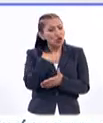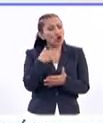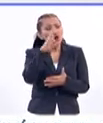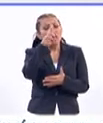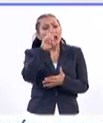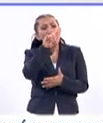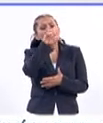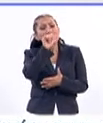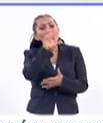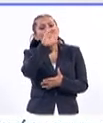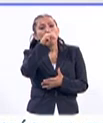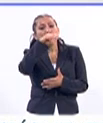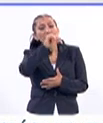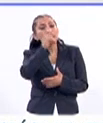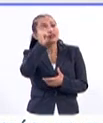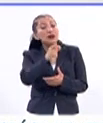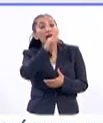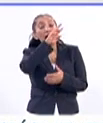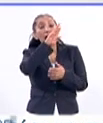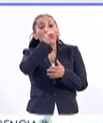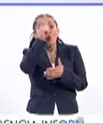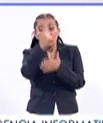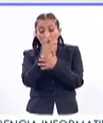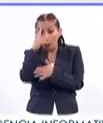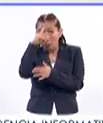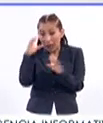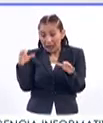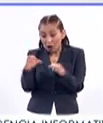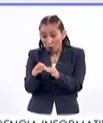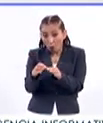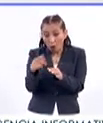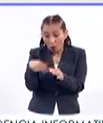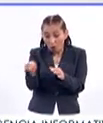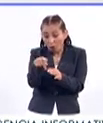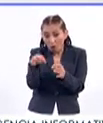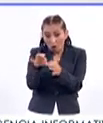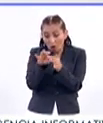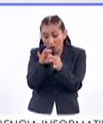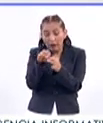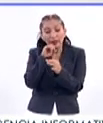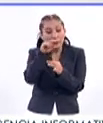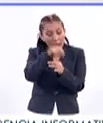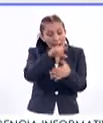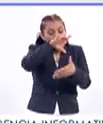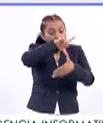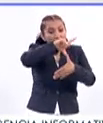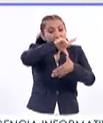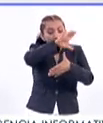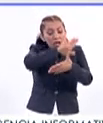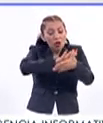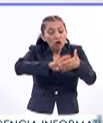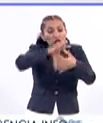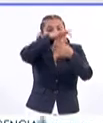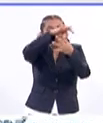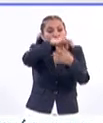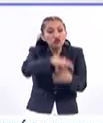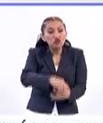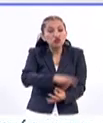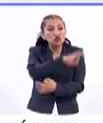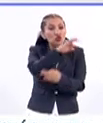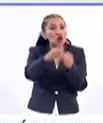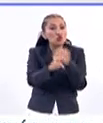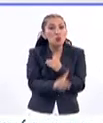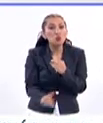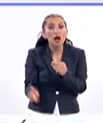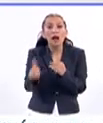raza cósmica pensando no solo en los pueblos mexicanos, en la gente de México. Proponía una idea de Latinoamérica como todo